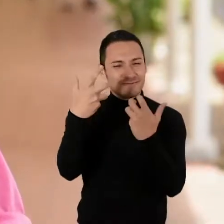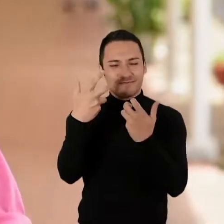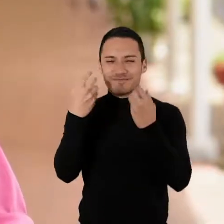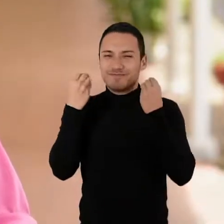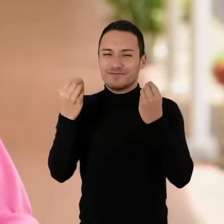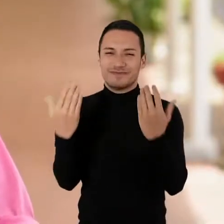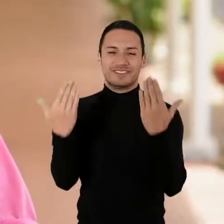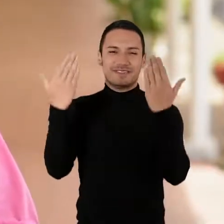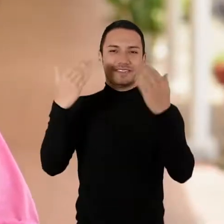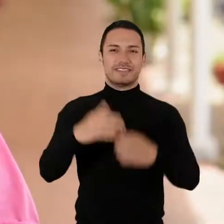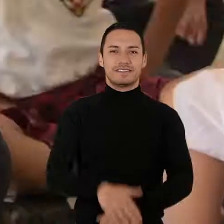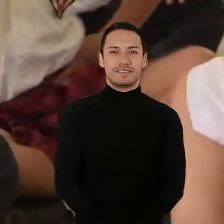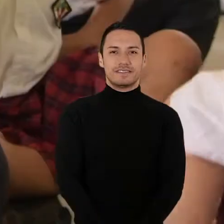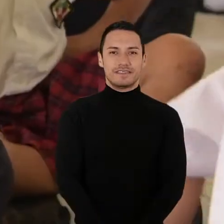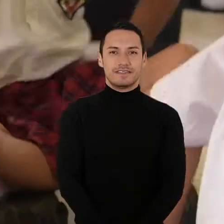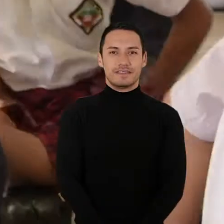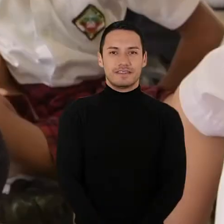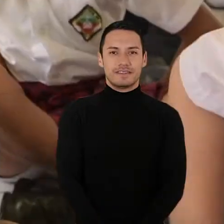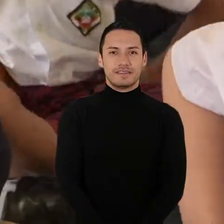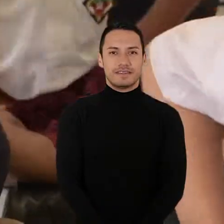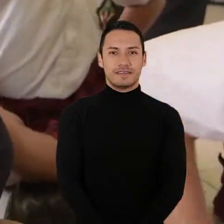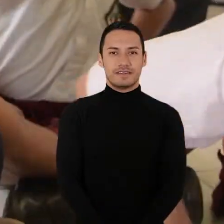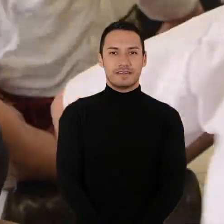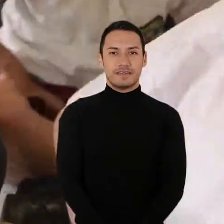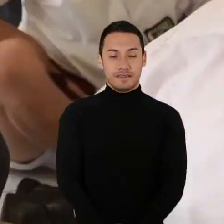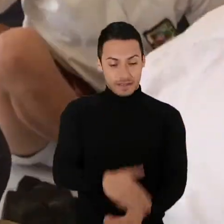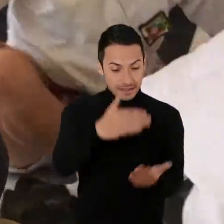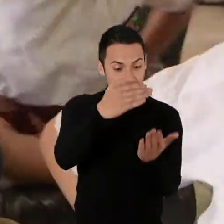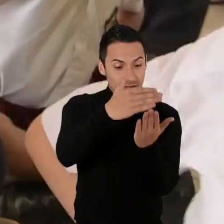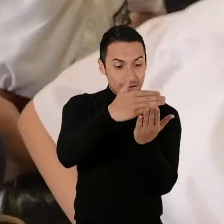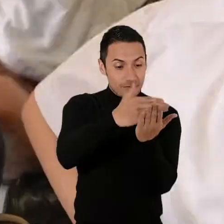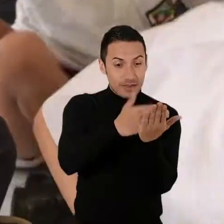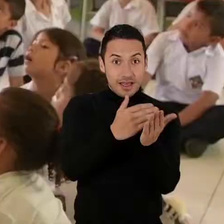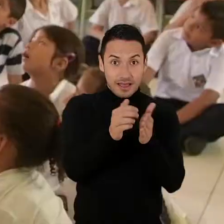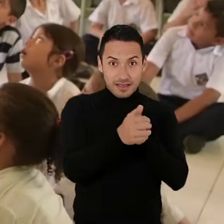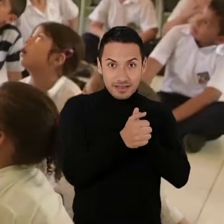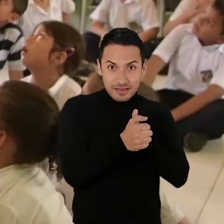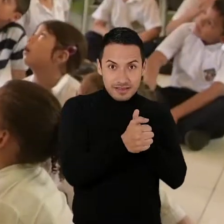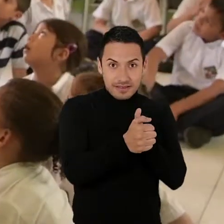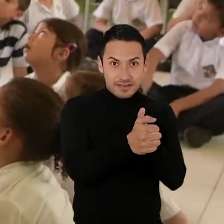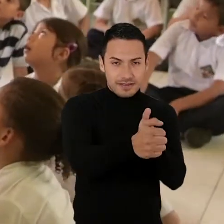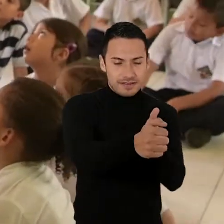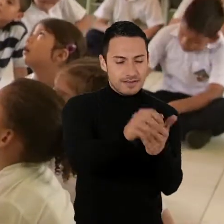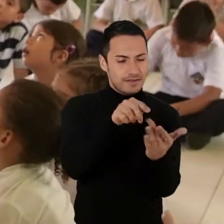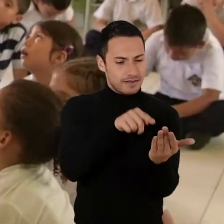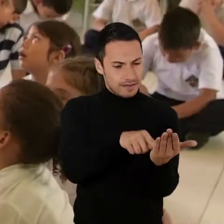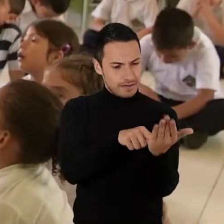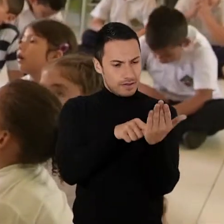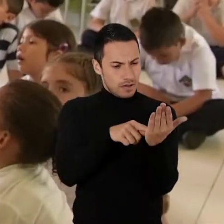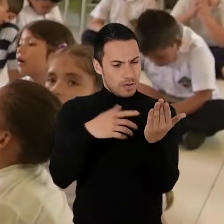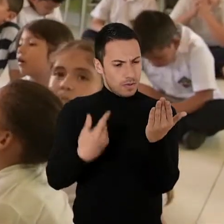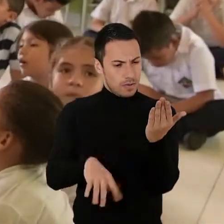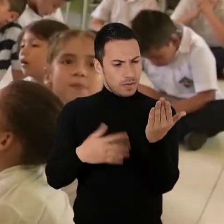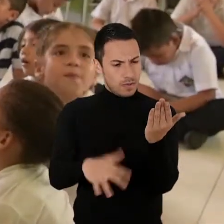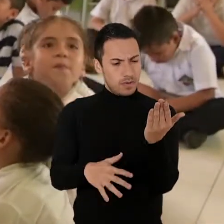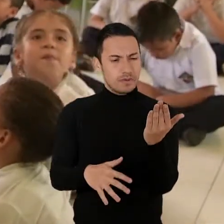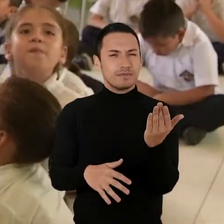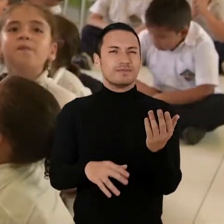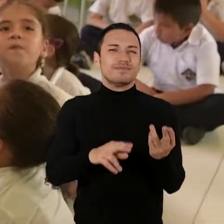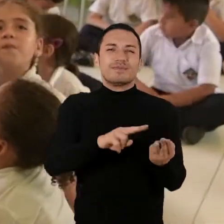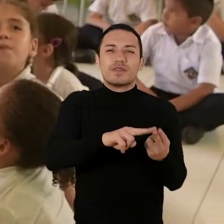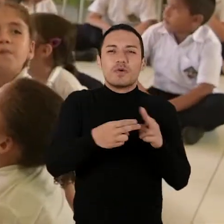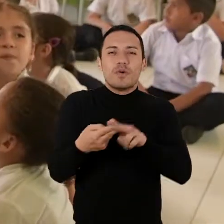Esos chicos le enseñan a uno mucho. Para esta institución, contar con una ruta de atención es